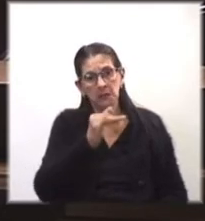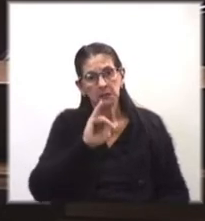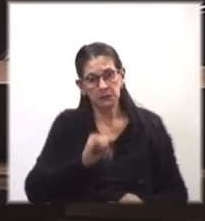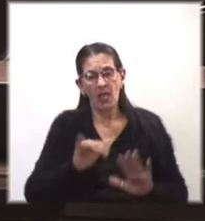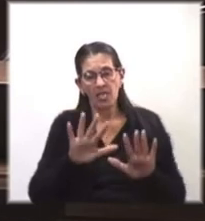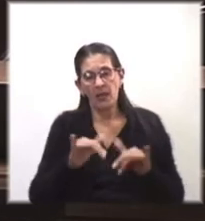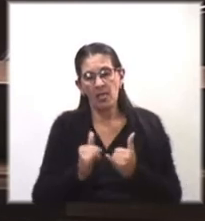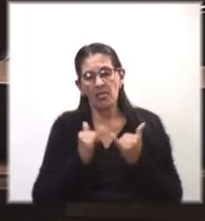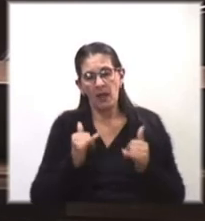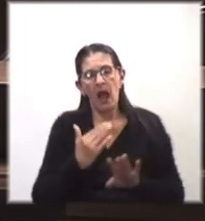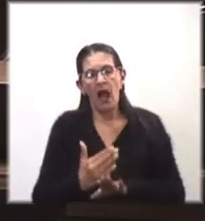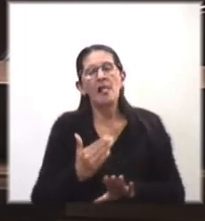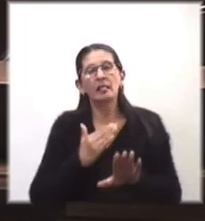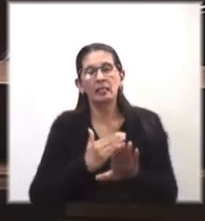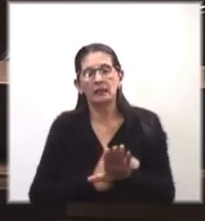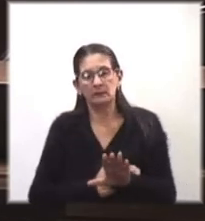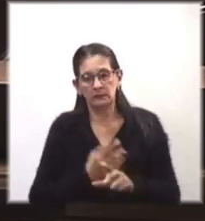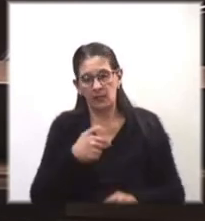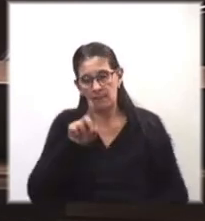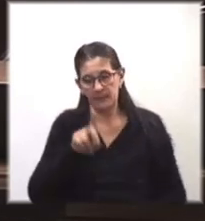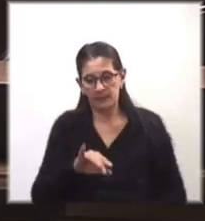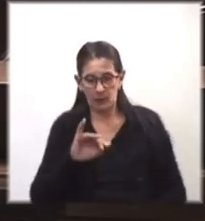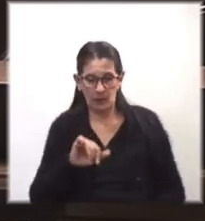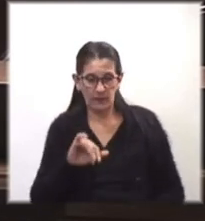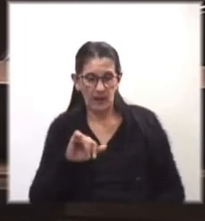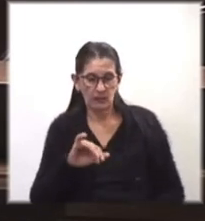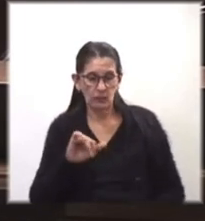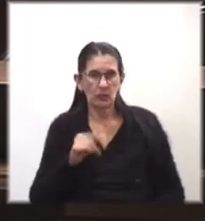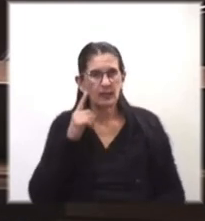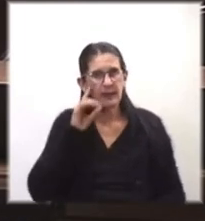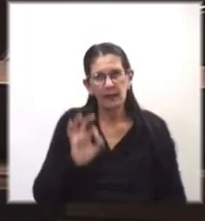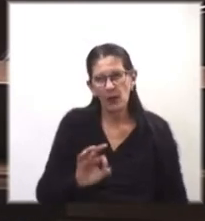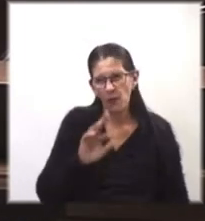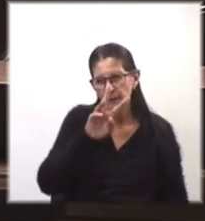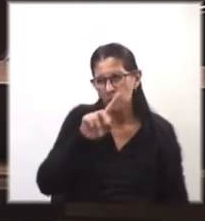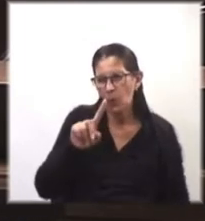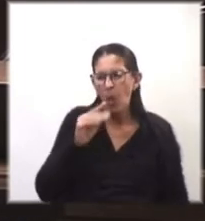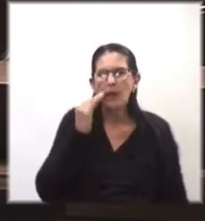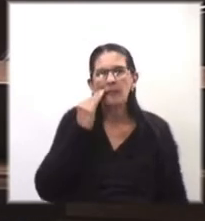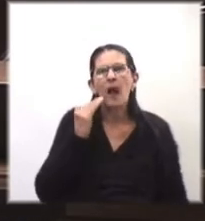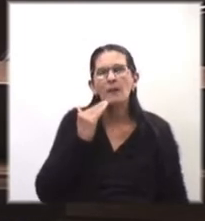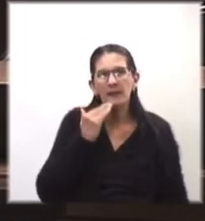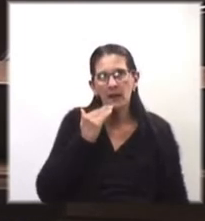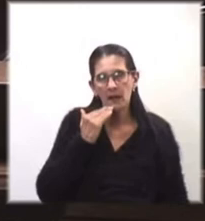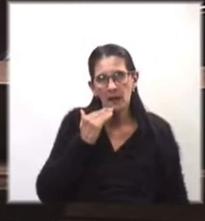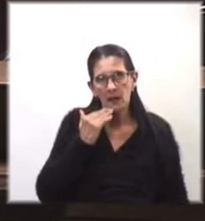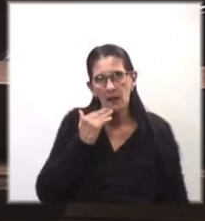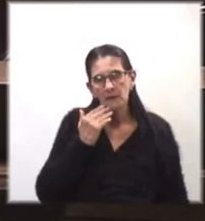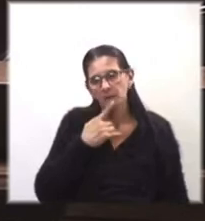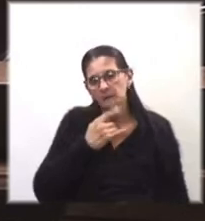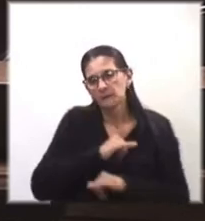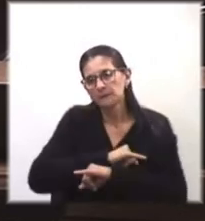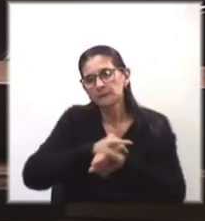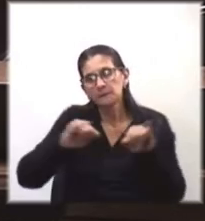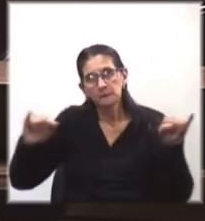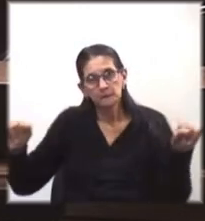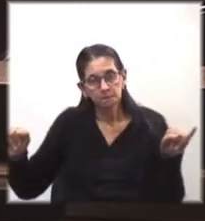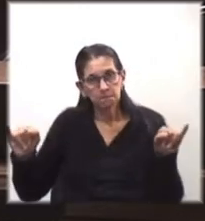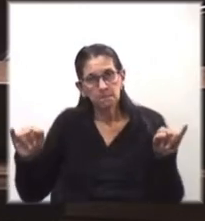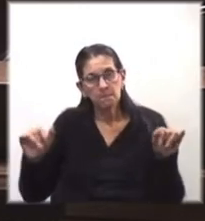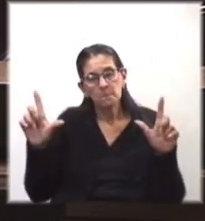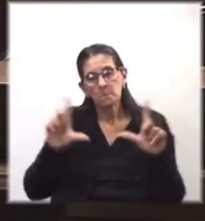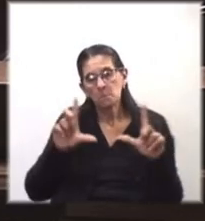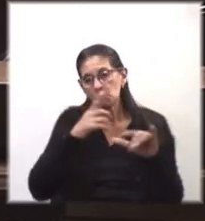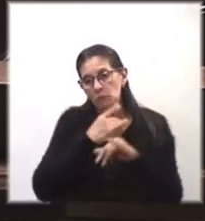antes del 1 de mayo, creo que es el 21 de abril, que hace una conferencia de prensa en la cual